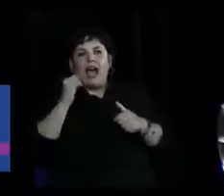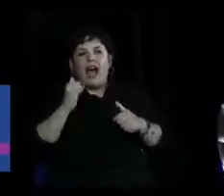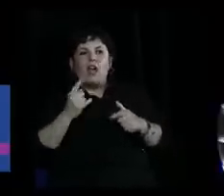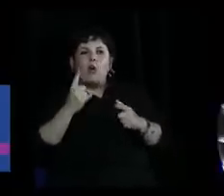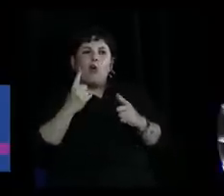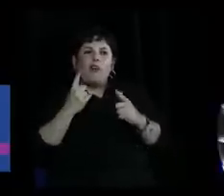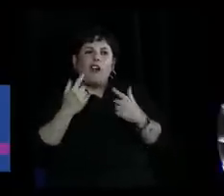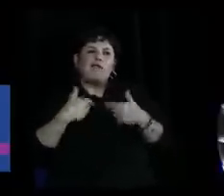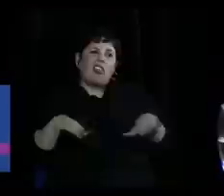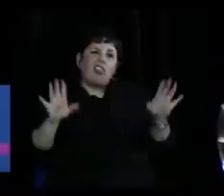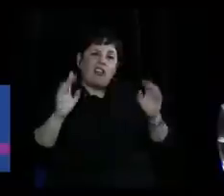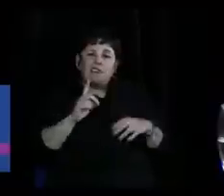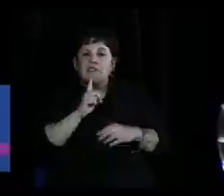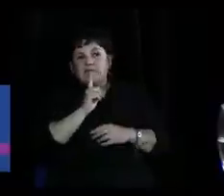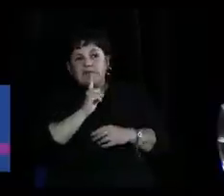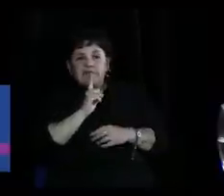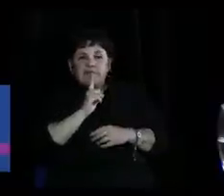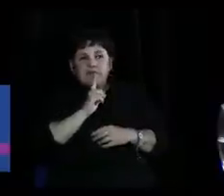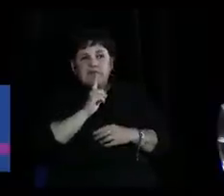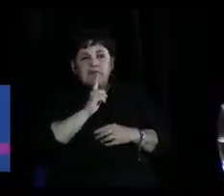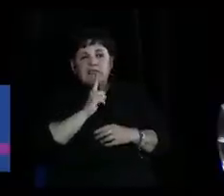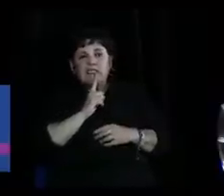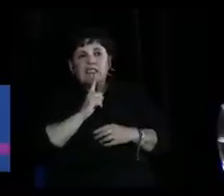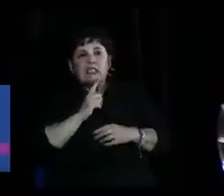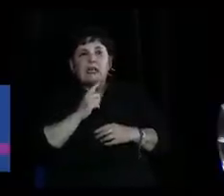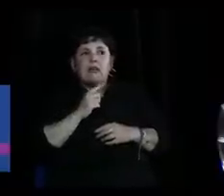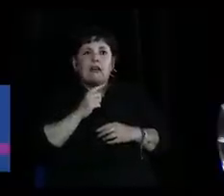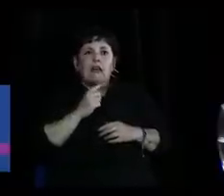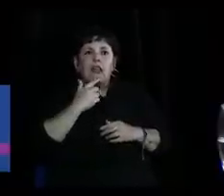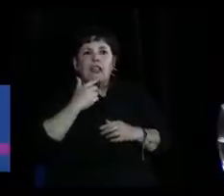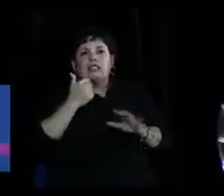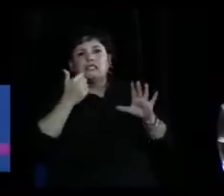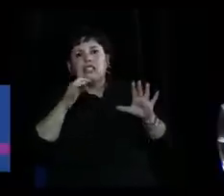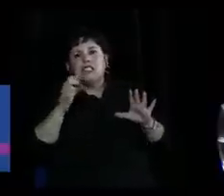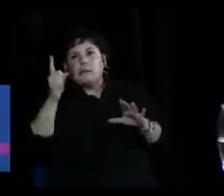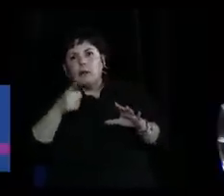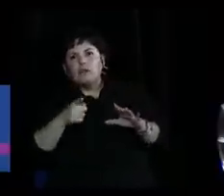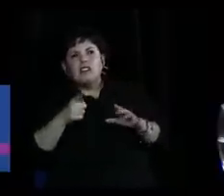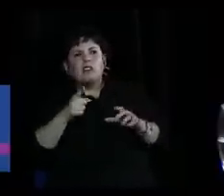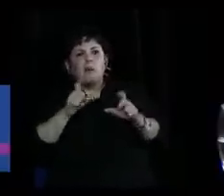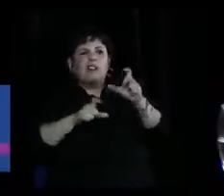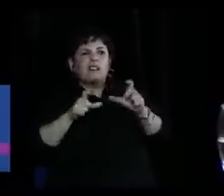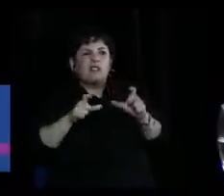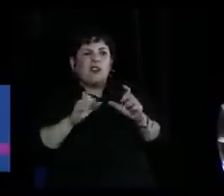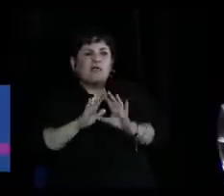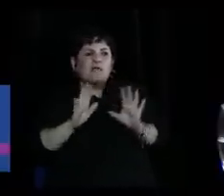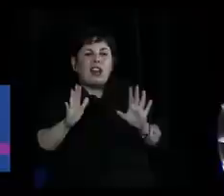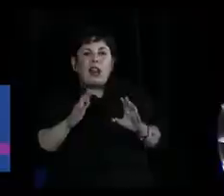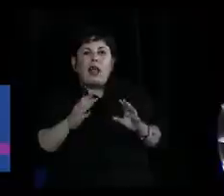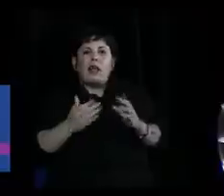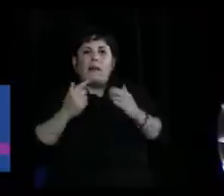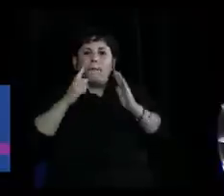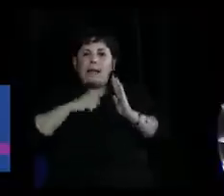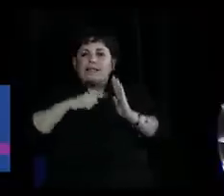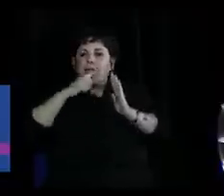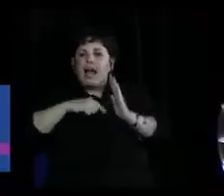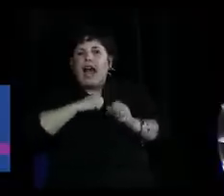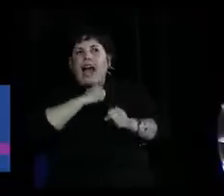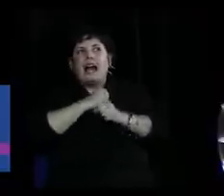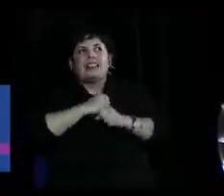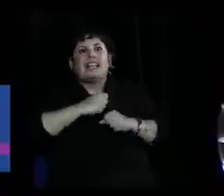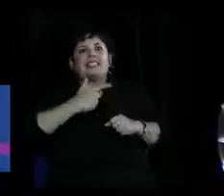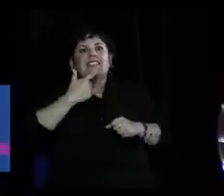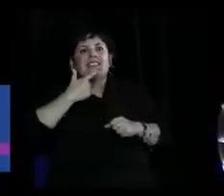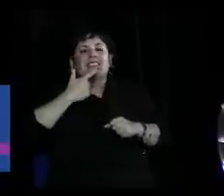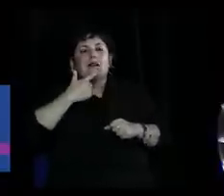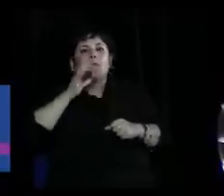inercia también en el sentido de, para explicar el 60% de eso, hay una inercia que son los primeros meses hasta septiembre, octubre